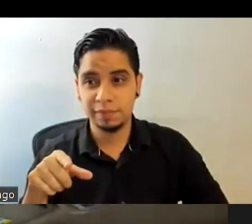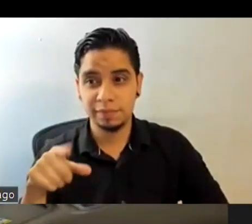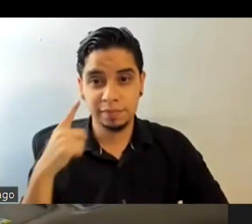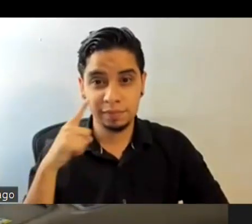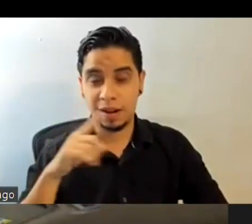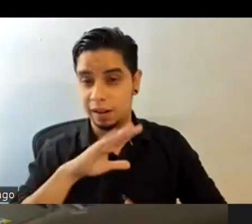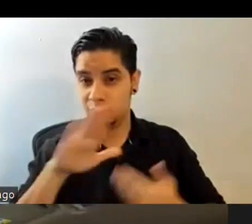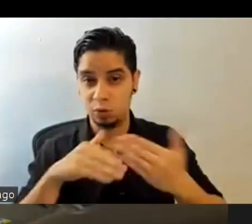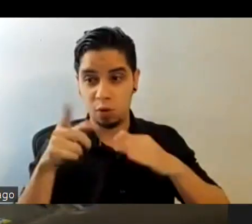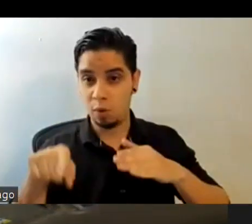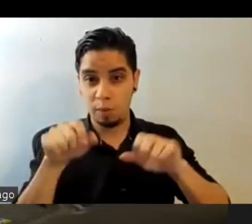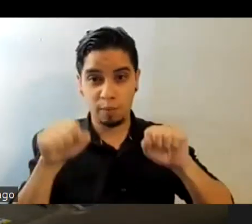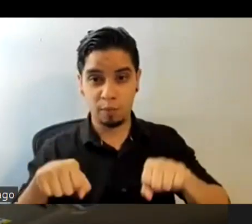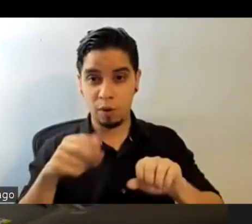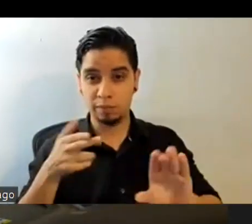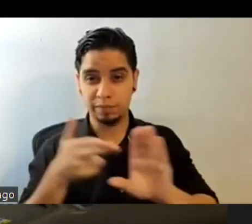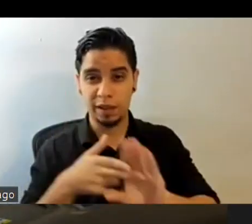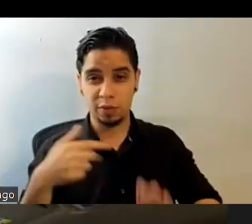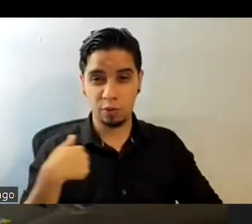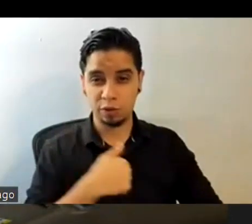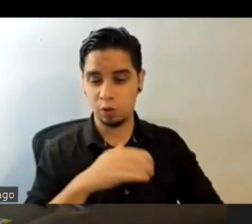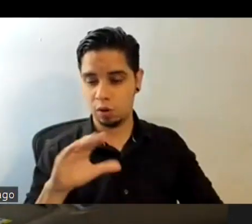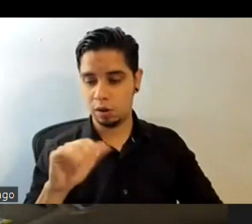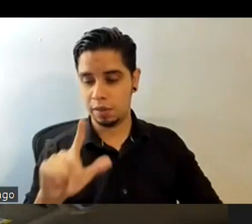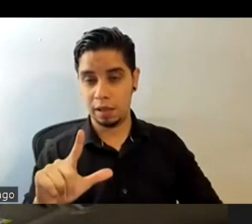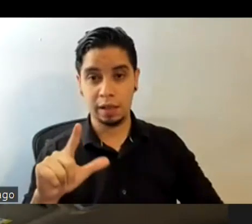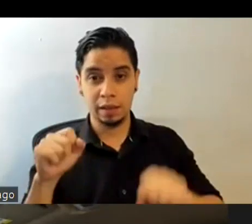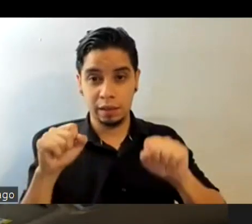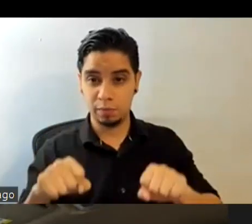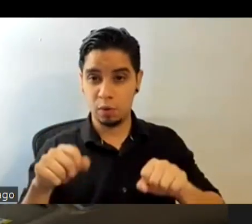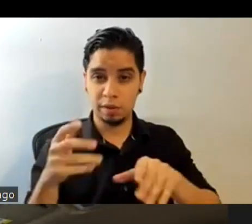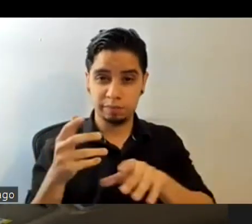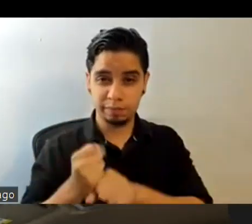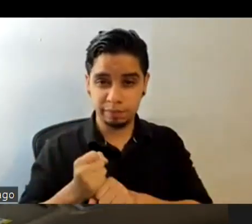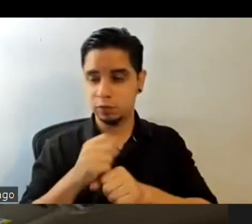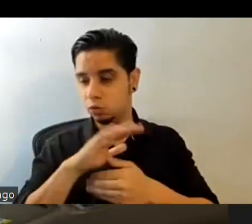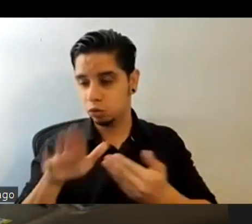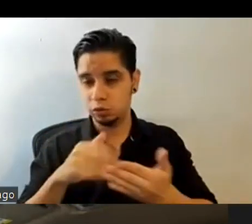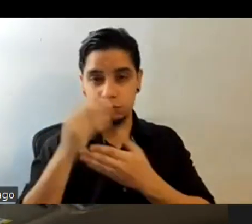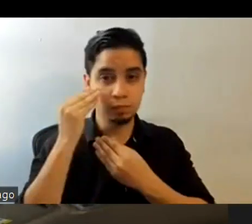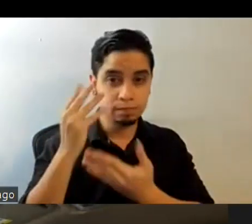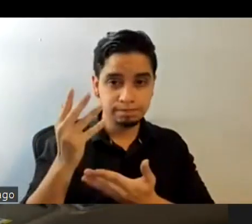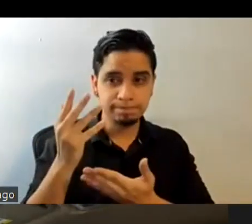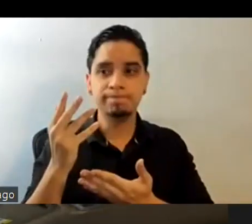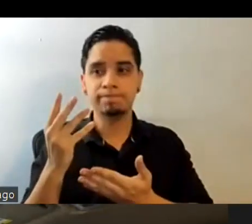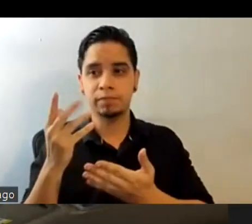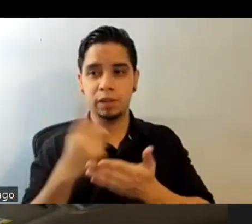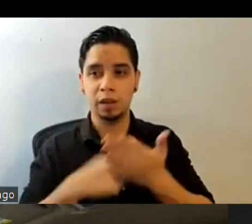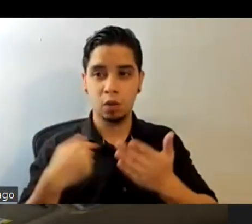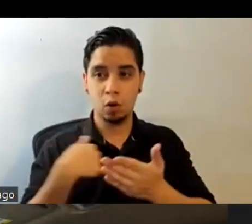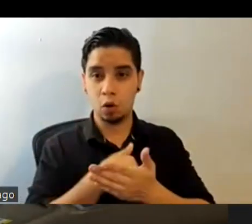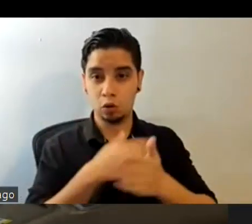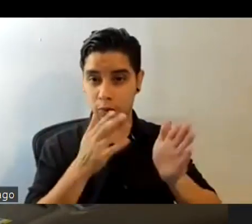para que se puedan suscribir a nuestro canal y les puedan llegar de esta forma las notificaciones de todas las cosas que estamos